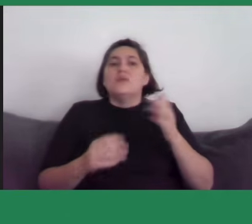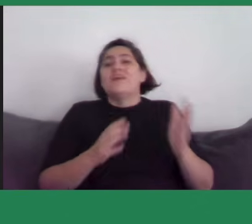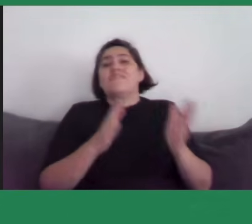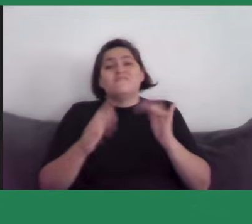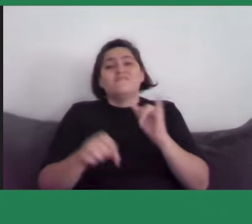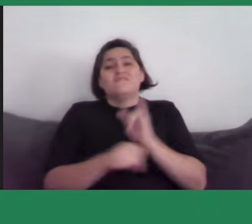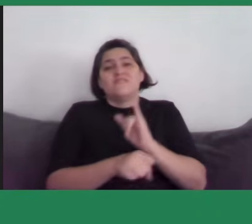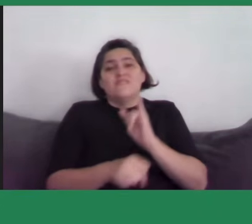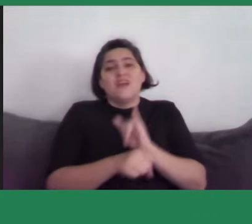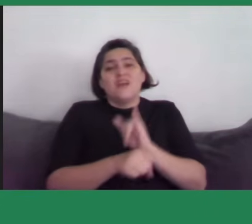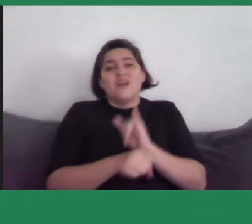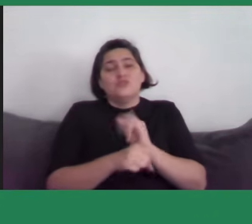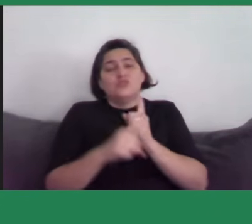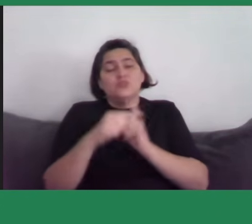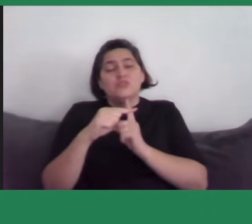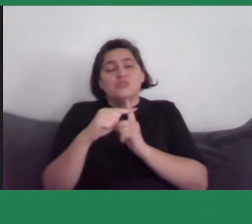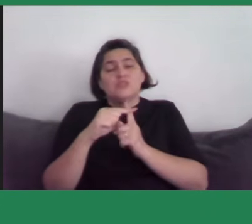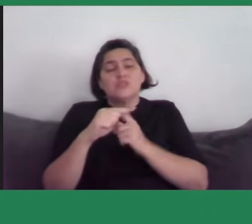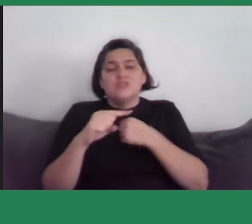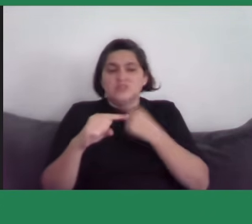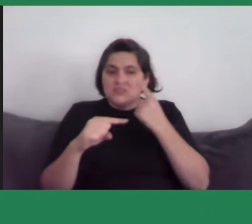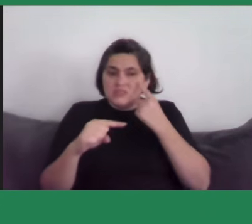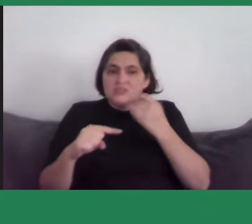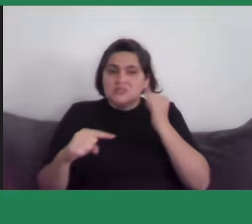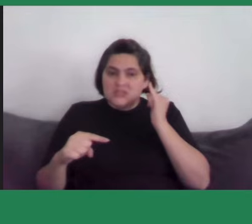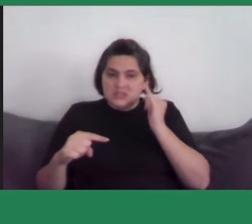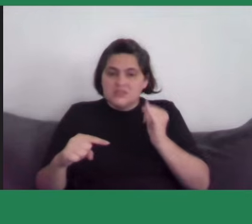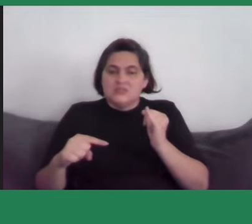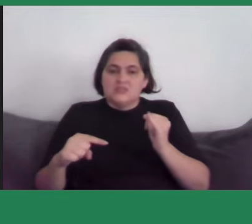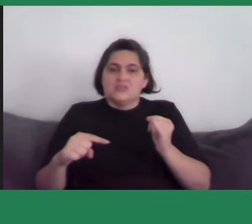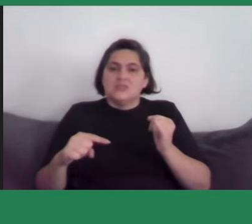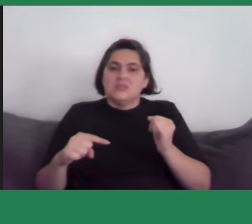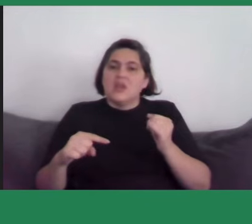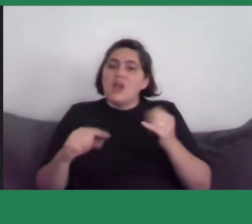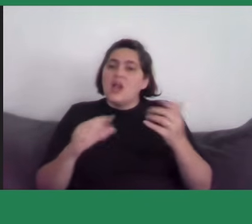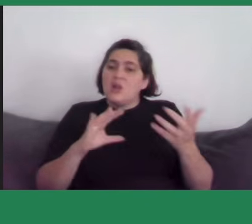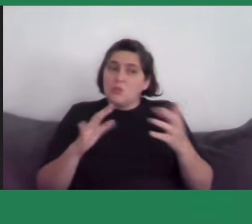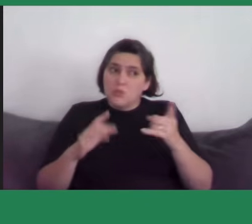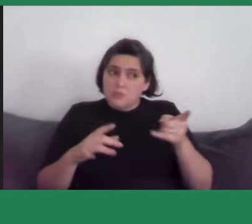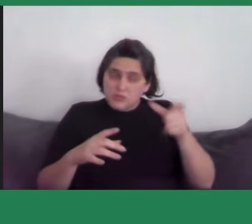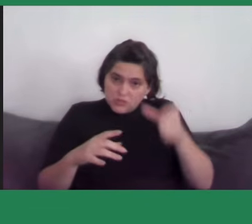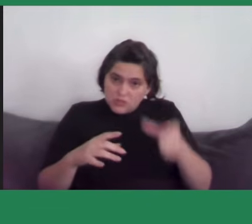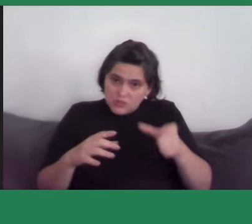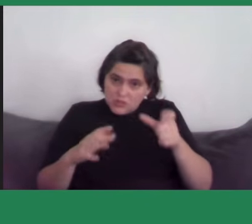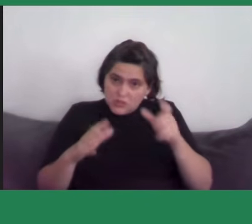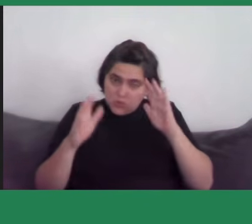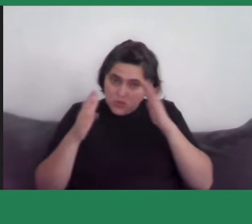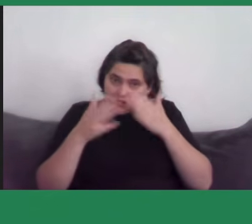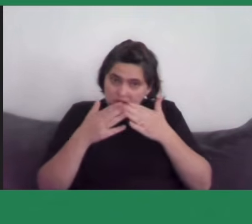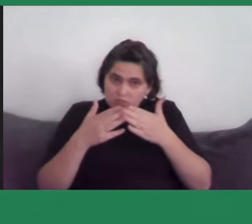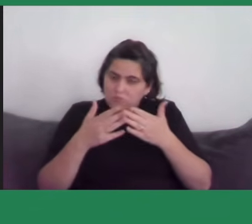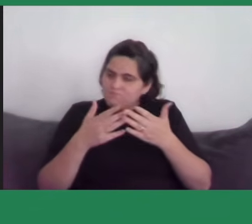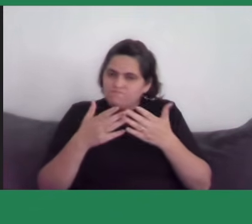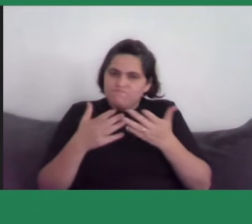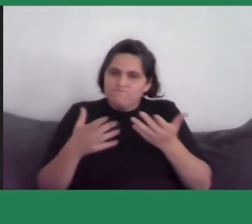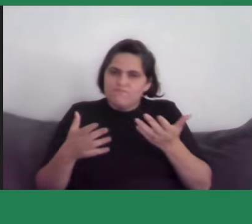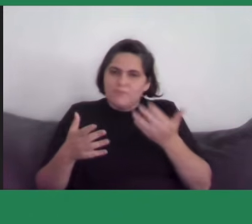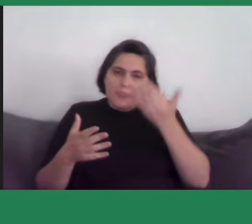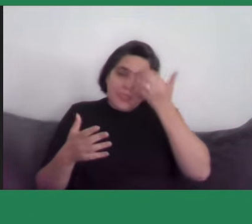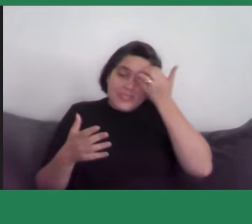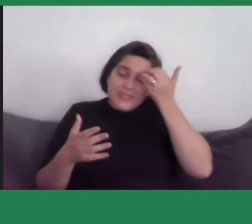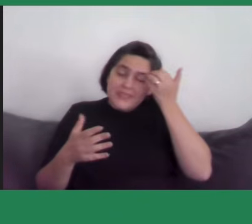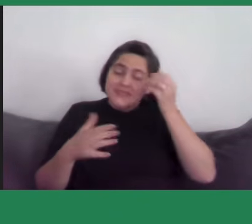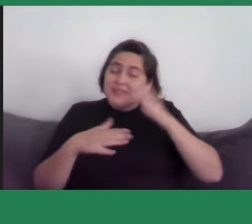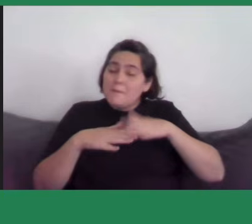baja especificidad. Cuando me dice que es autismo, pudiera ser que no. Pero esto es mucho más, tiene muchos más falsos